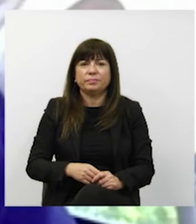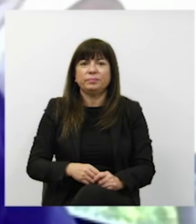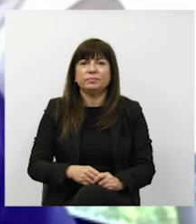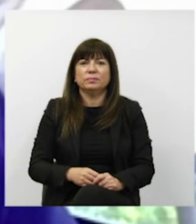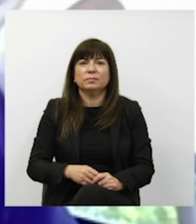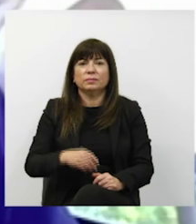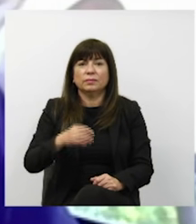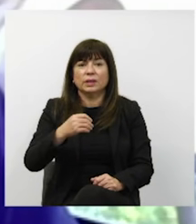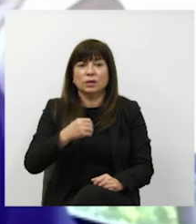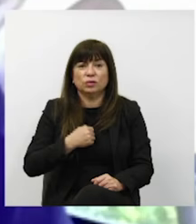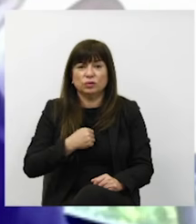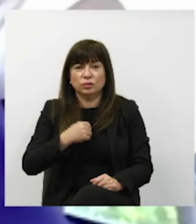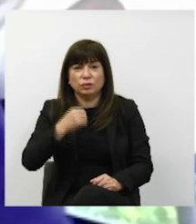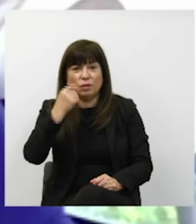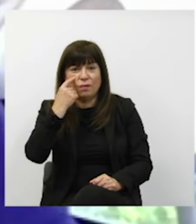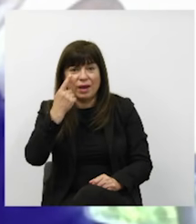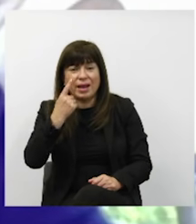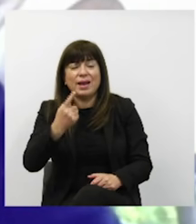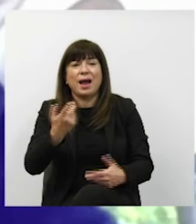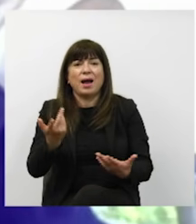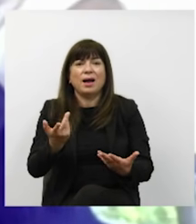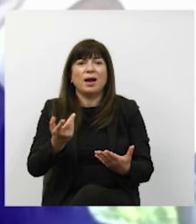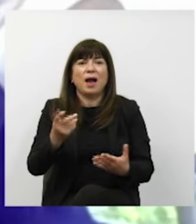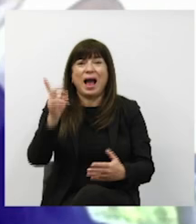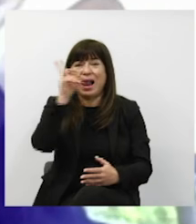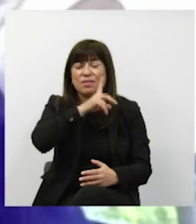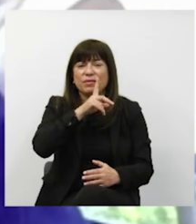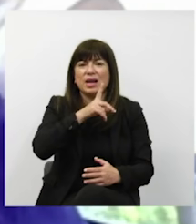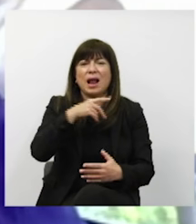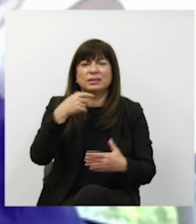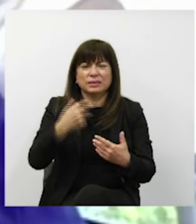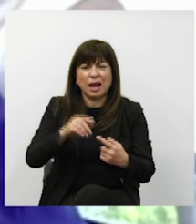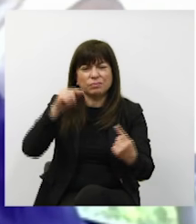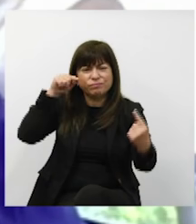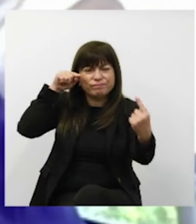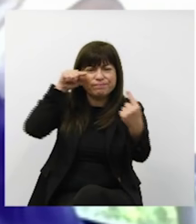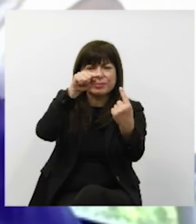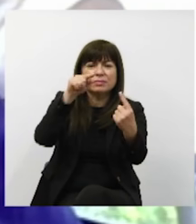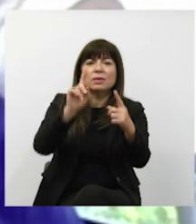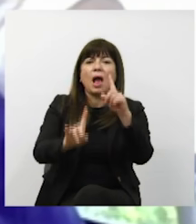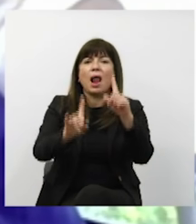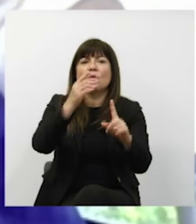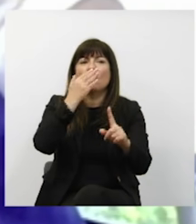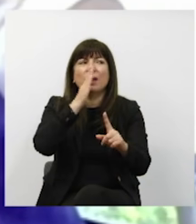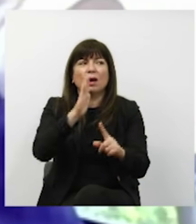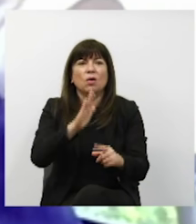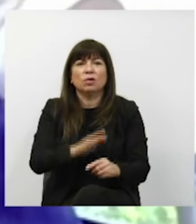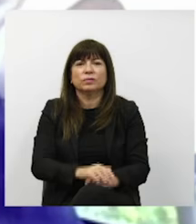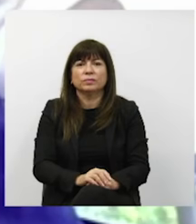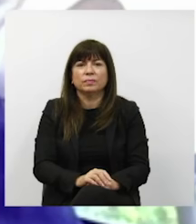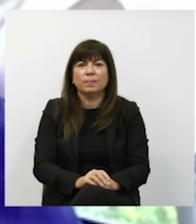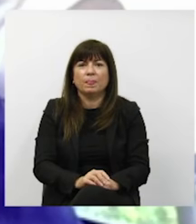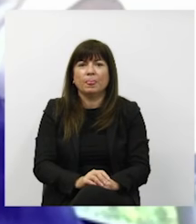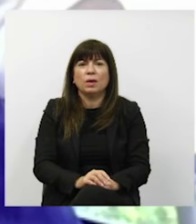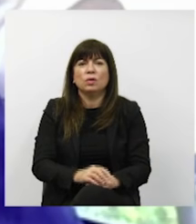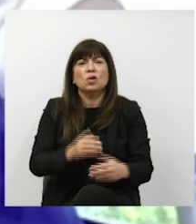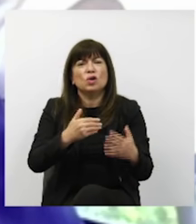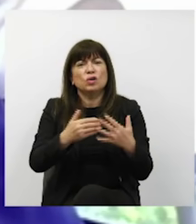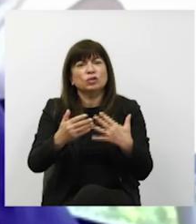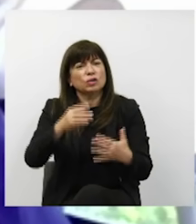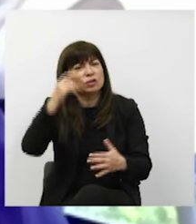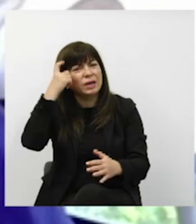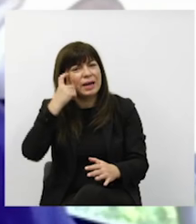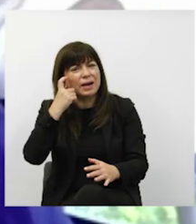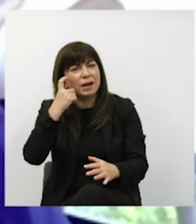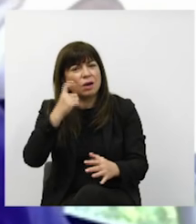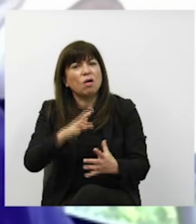que en general caminábamos hacia algo mejor. Donde creo yo que